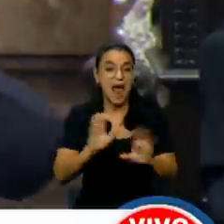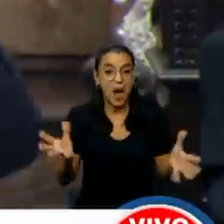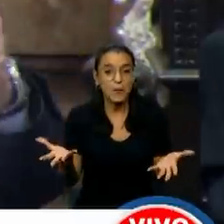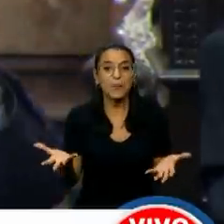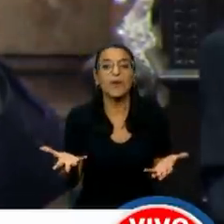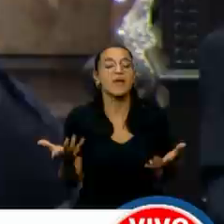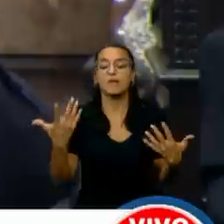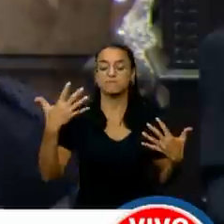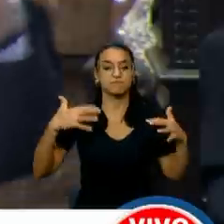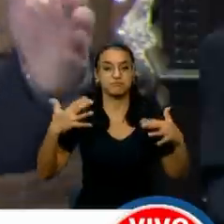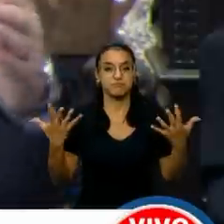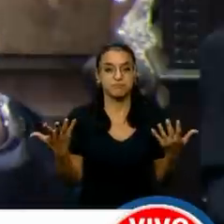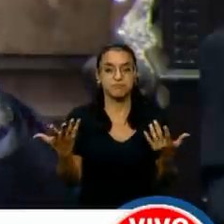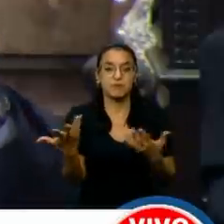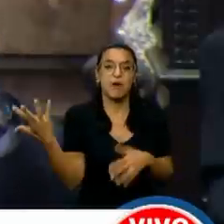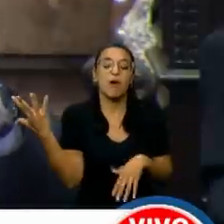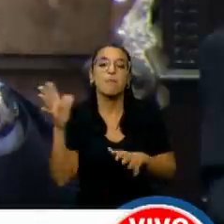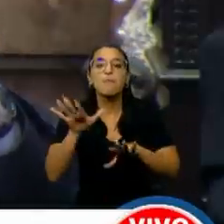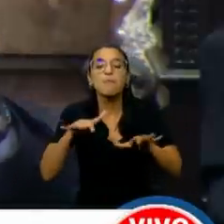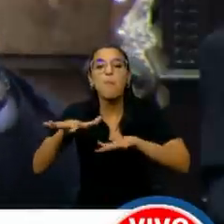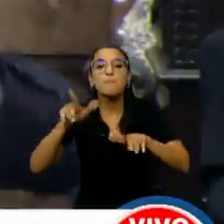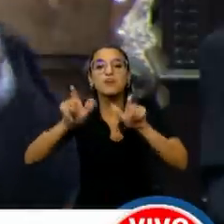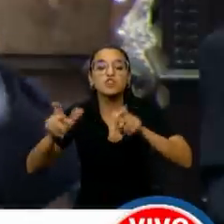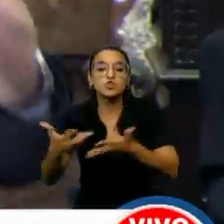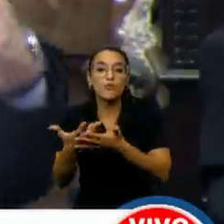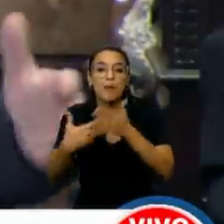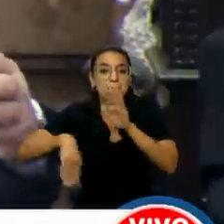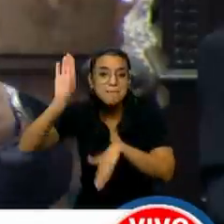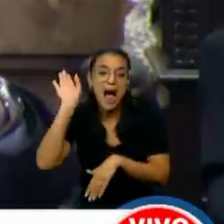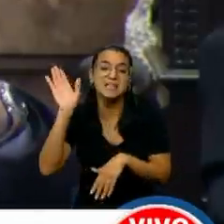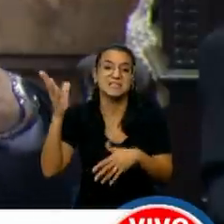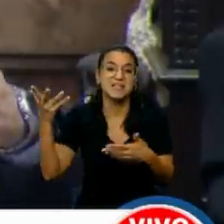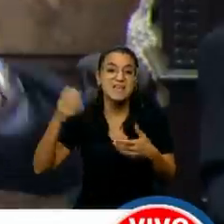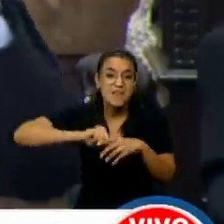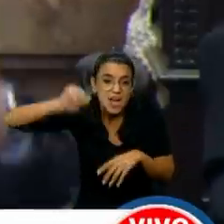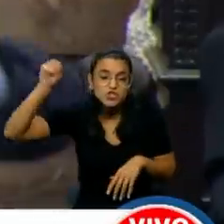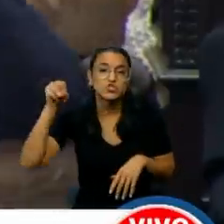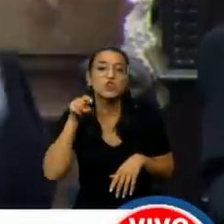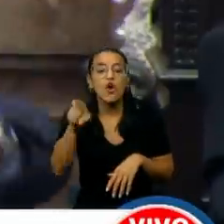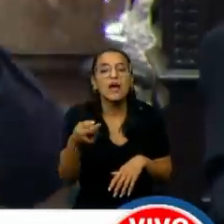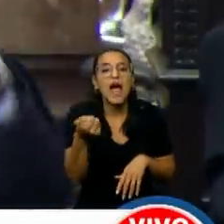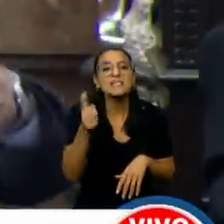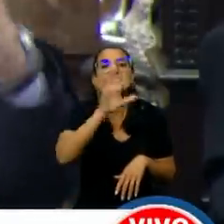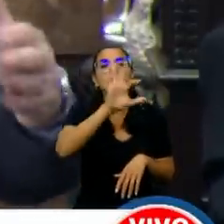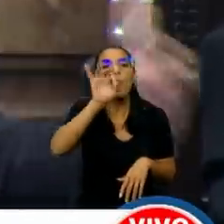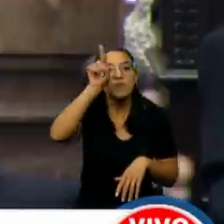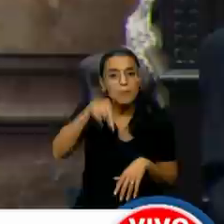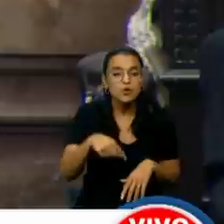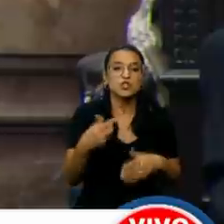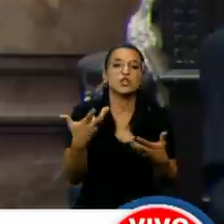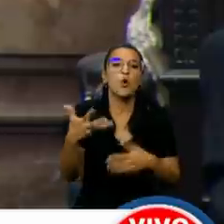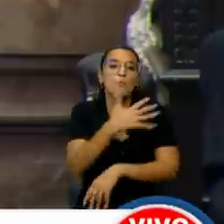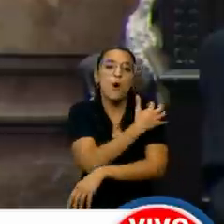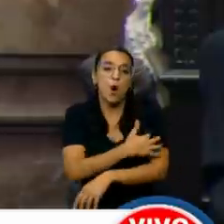que de esa cómoda a los más vulnerables porque quienes más sufren con la inflación son casi el 50 por ciento del pobre que